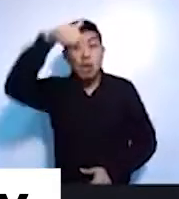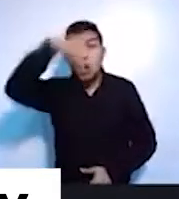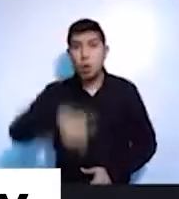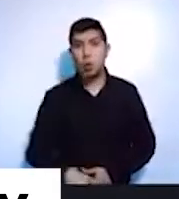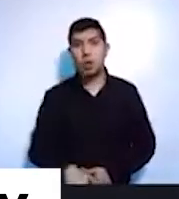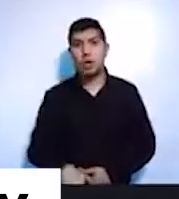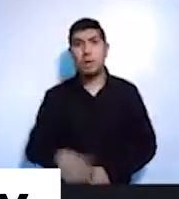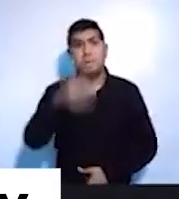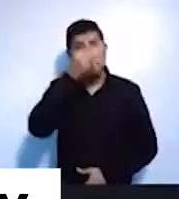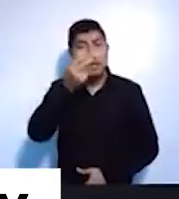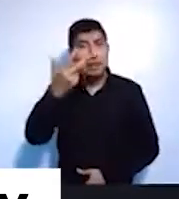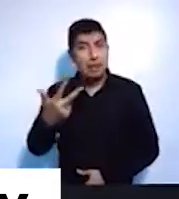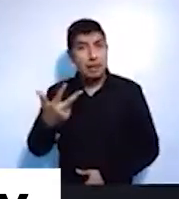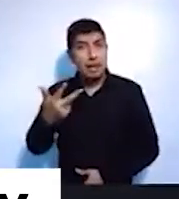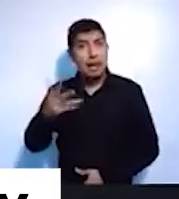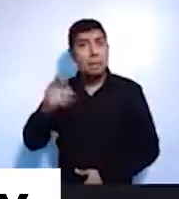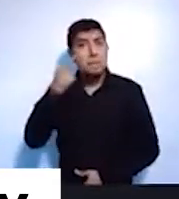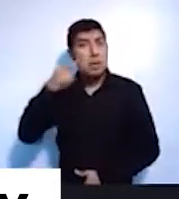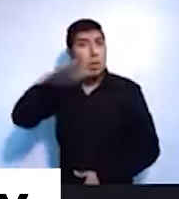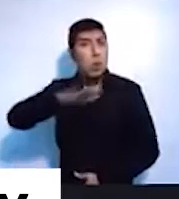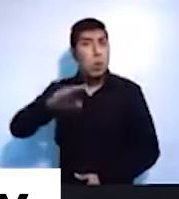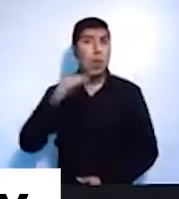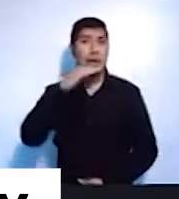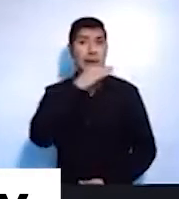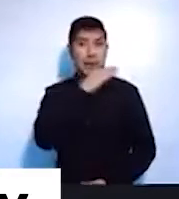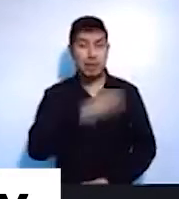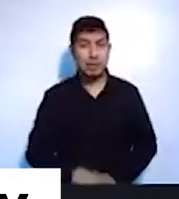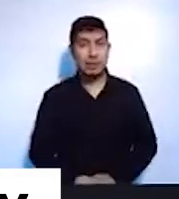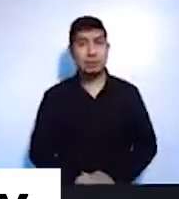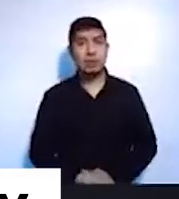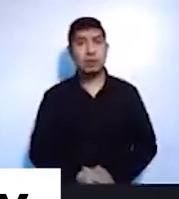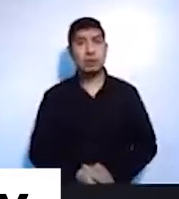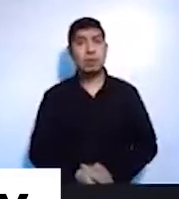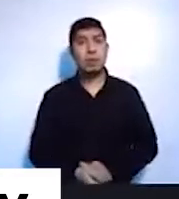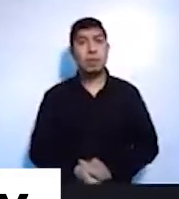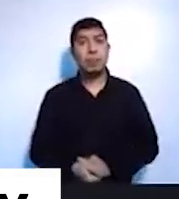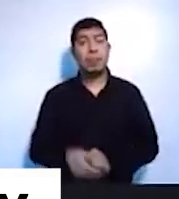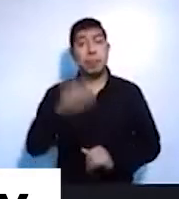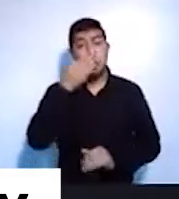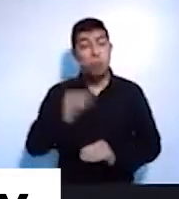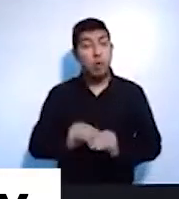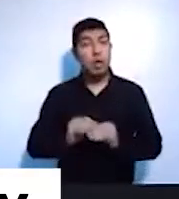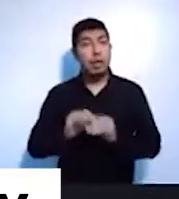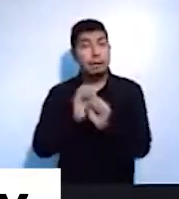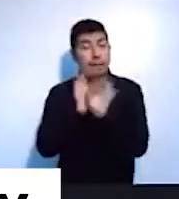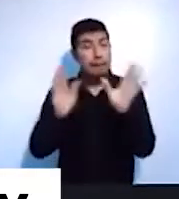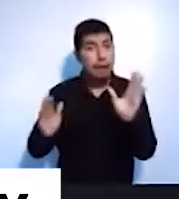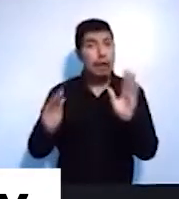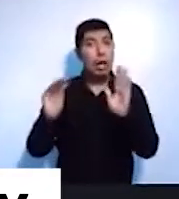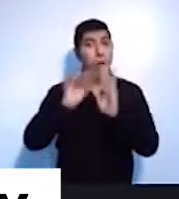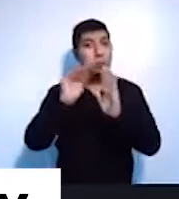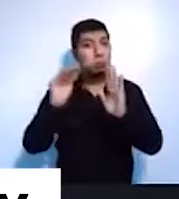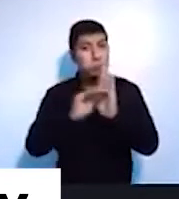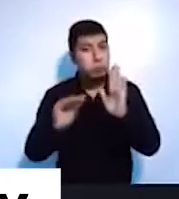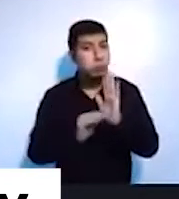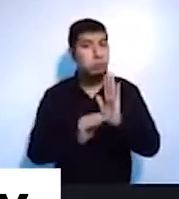23 pertenecen a Libertador General San Martín. El detalle ya se va a ir presentando con las placas